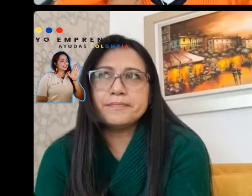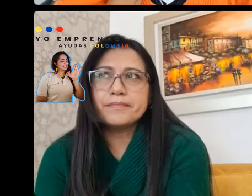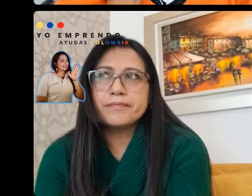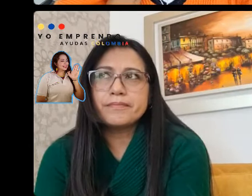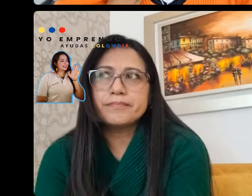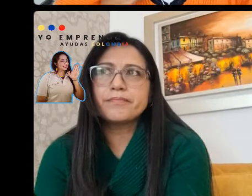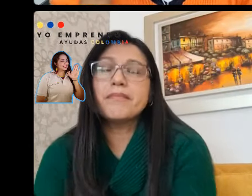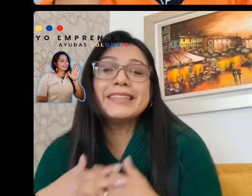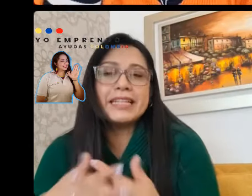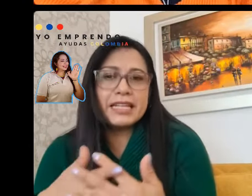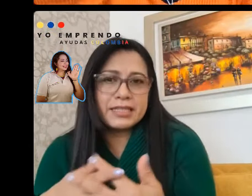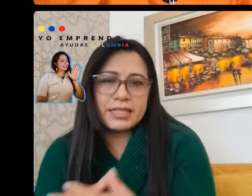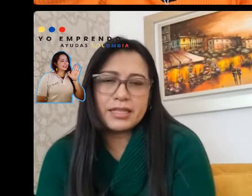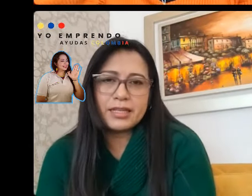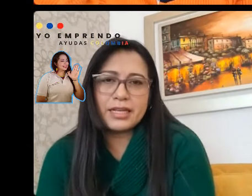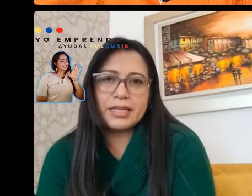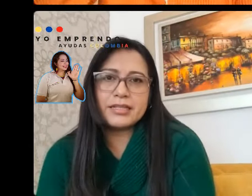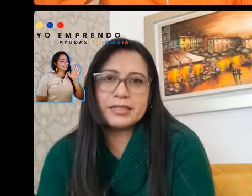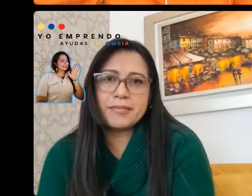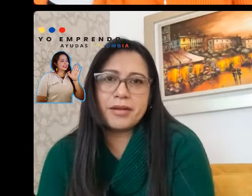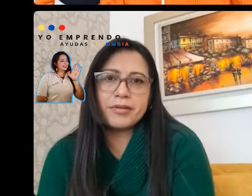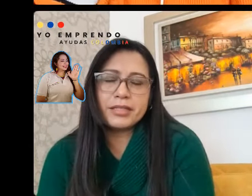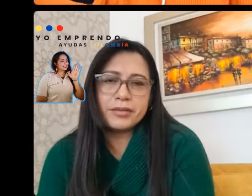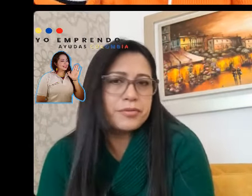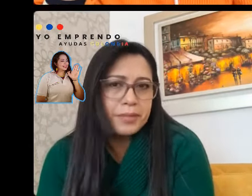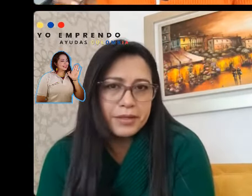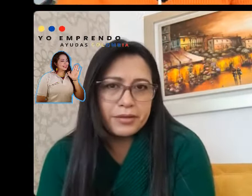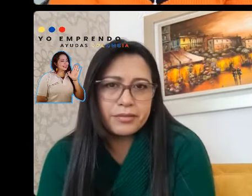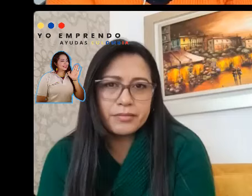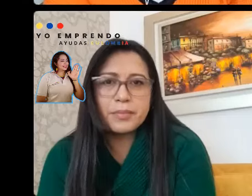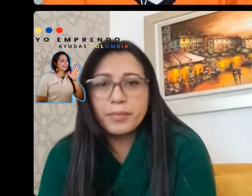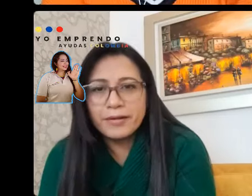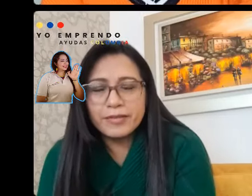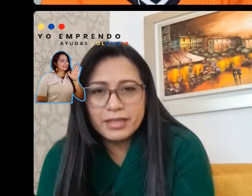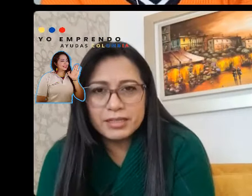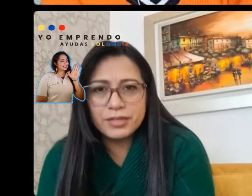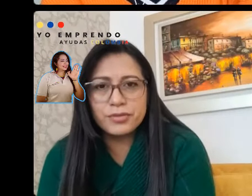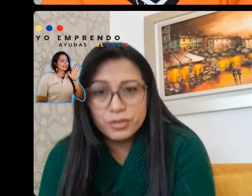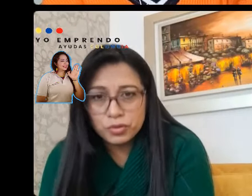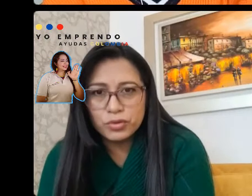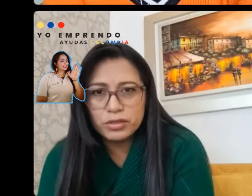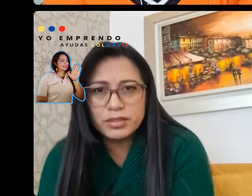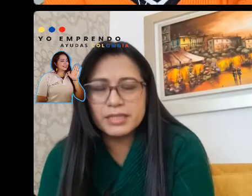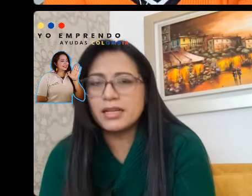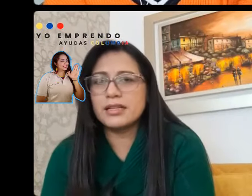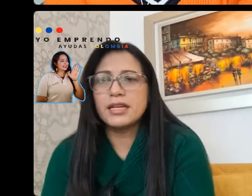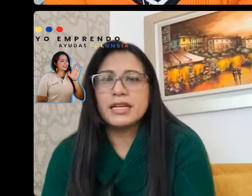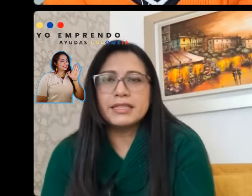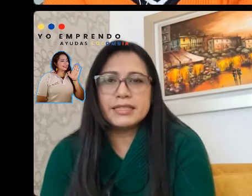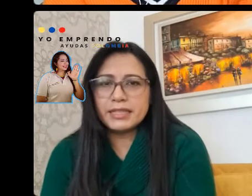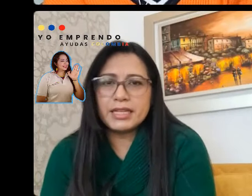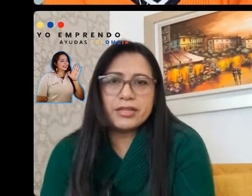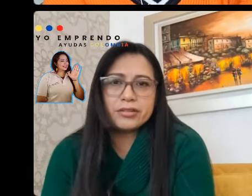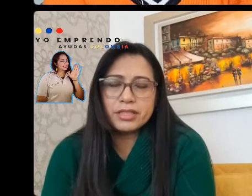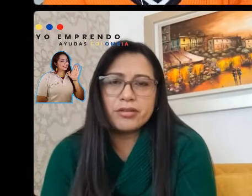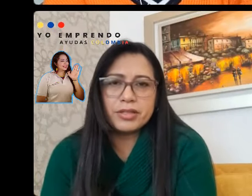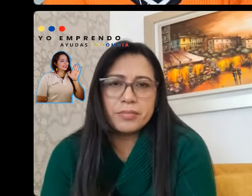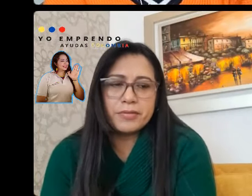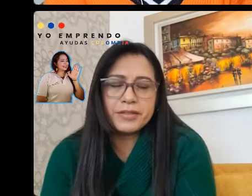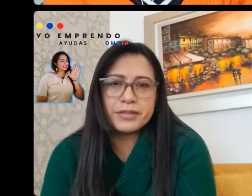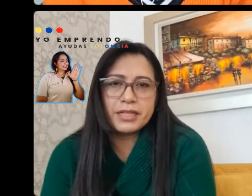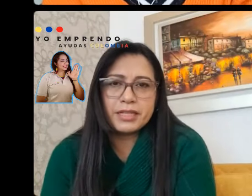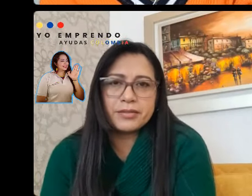eh mantenerse en el sistema educativo superior que puedan finalizar sus estudios ya sean desde técnico